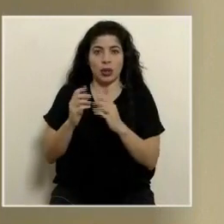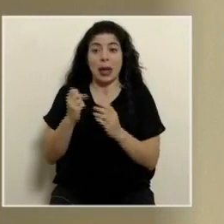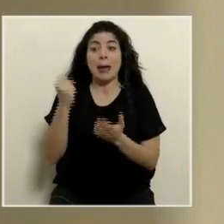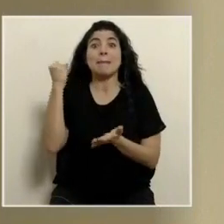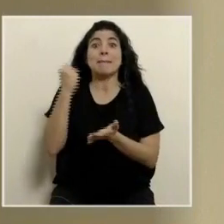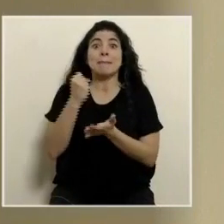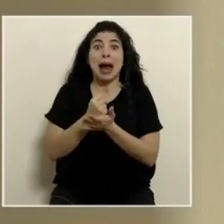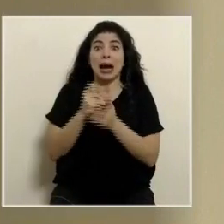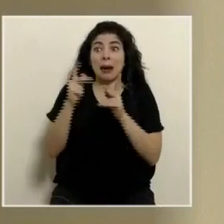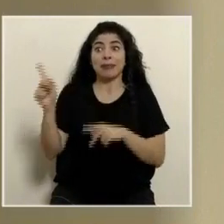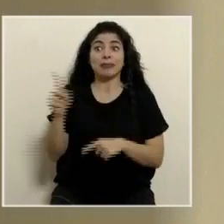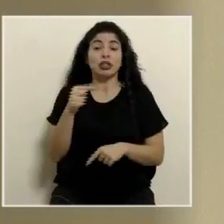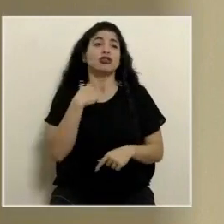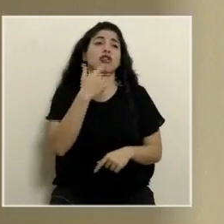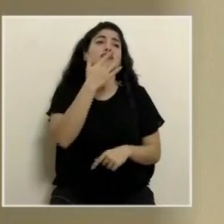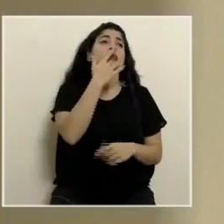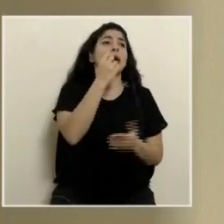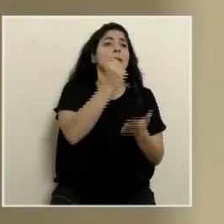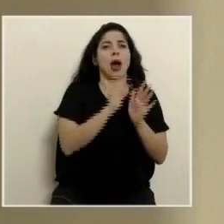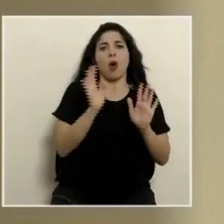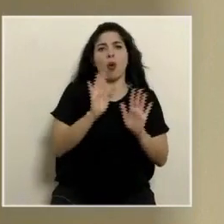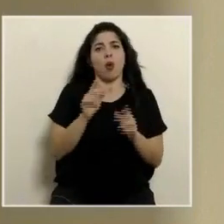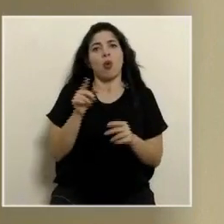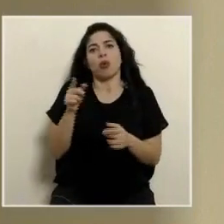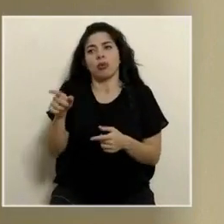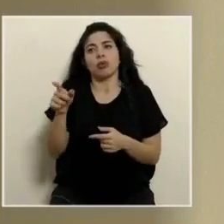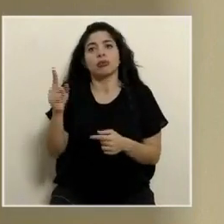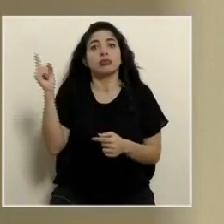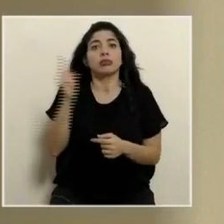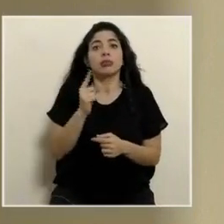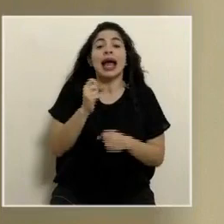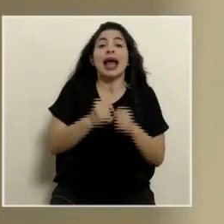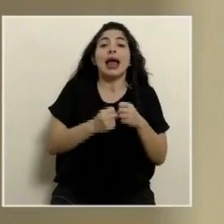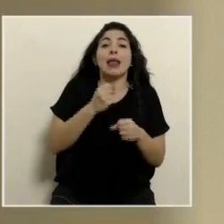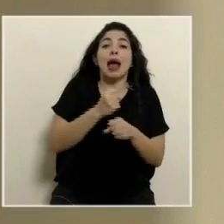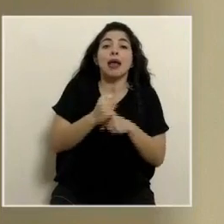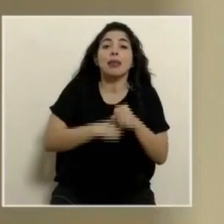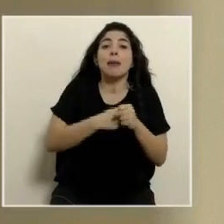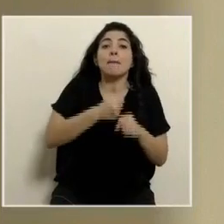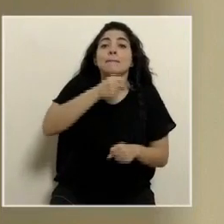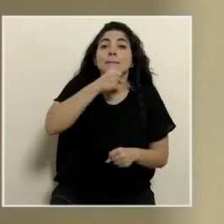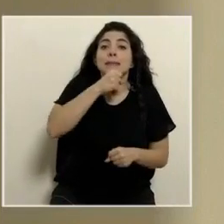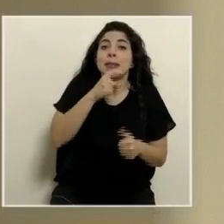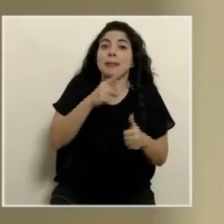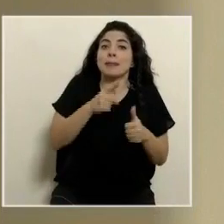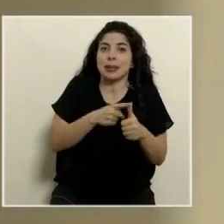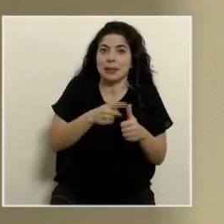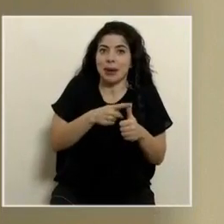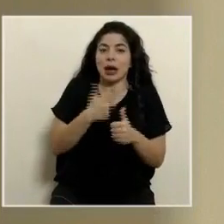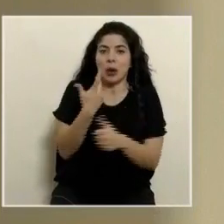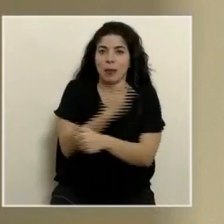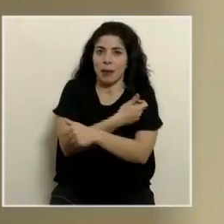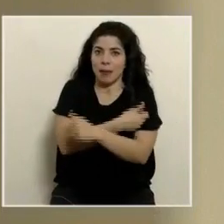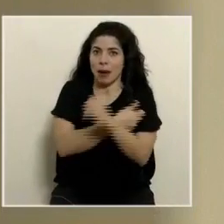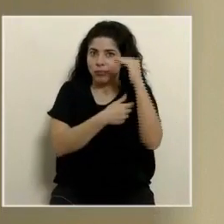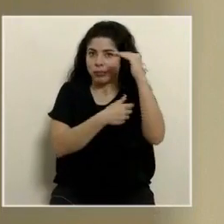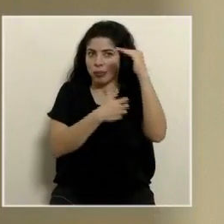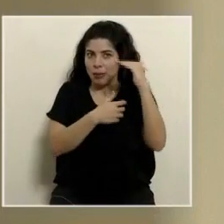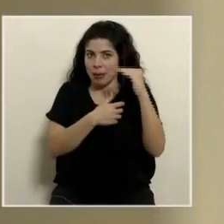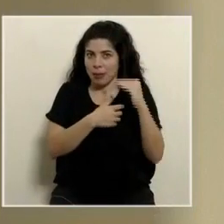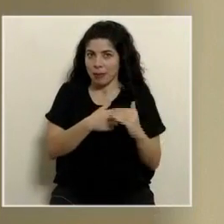la vacuna que se va a recibir. Se va a vacunar siempre de mayor edad a menor edad en todos los grupos